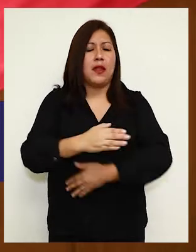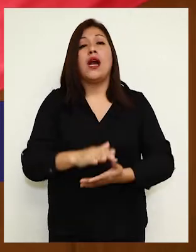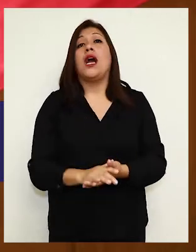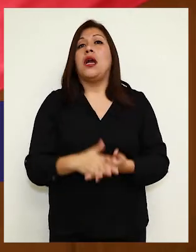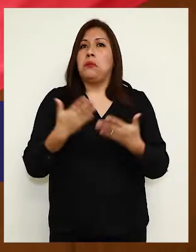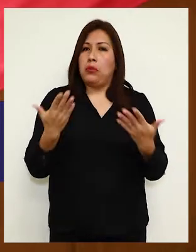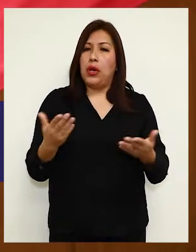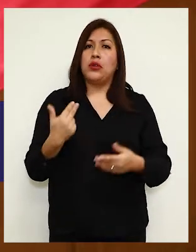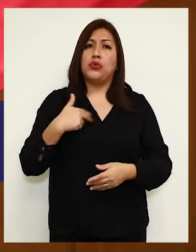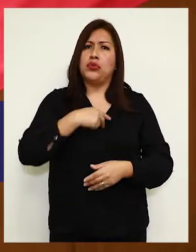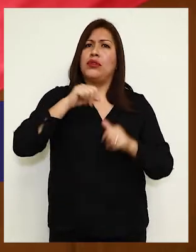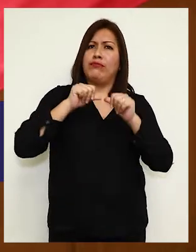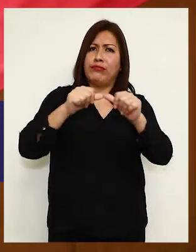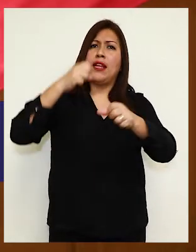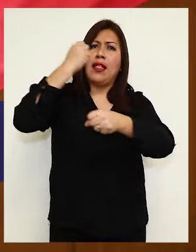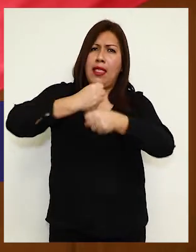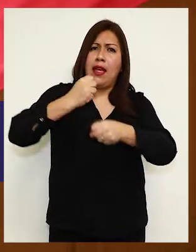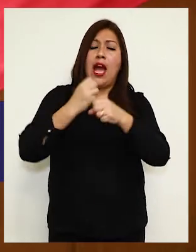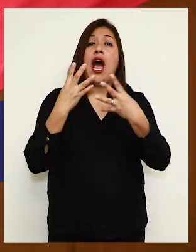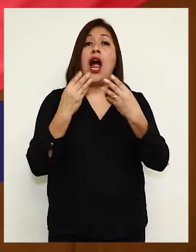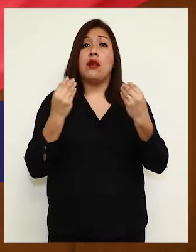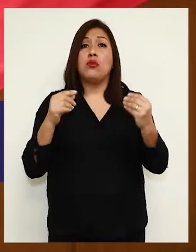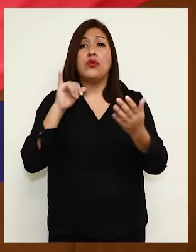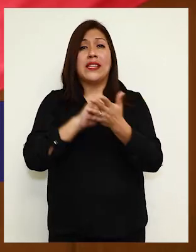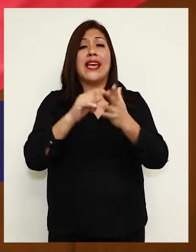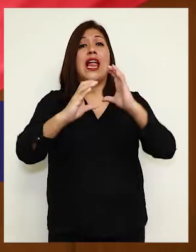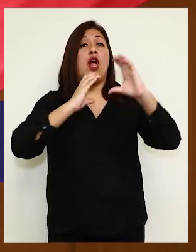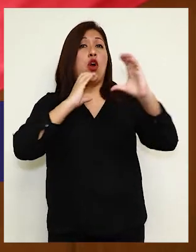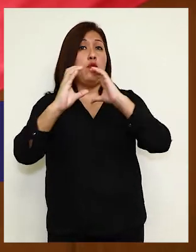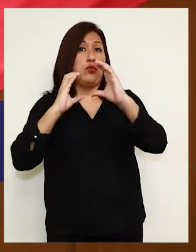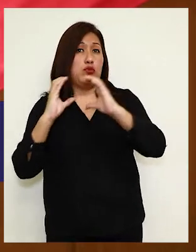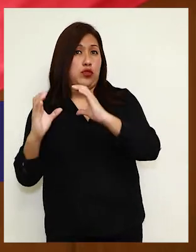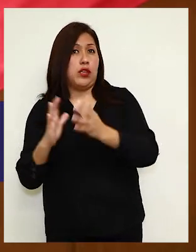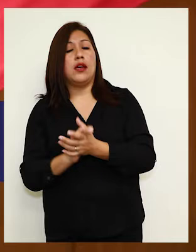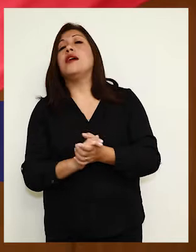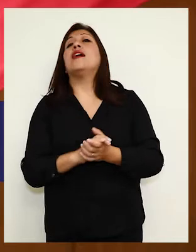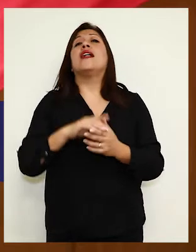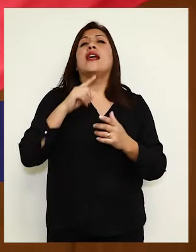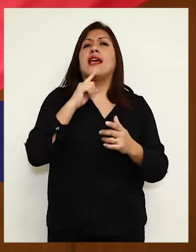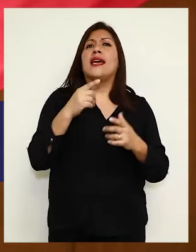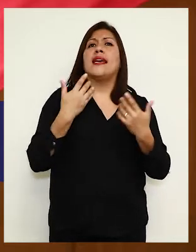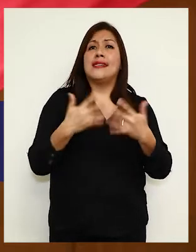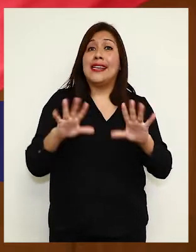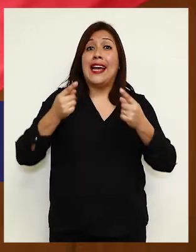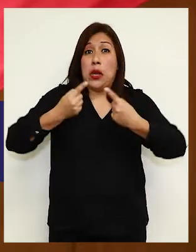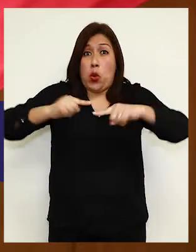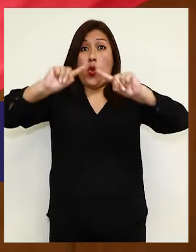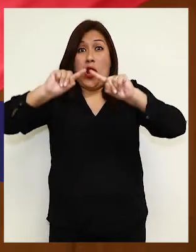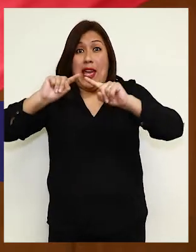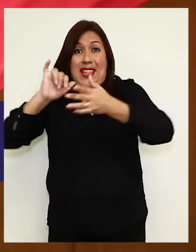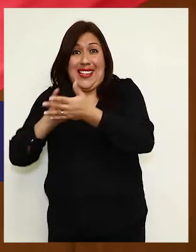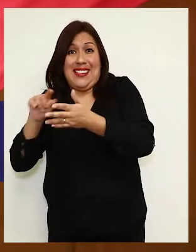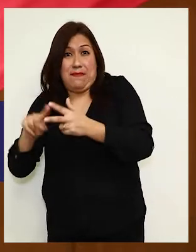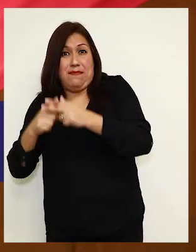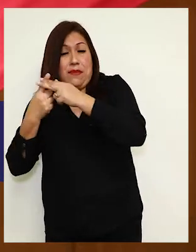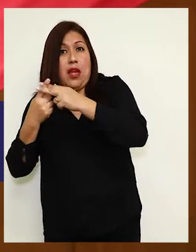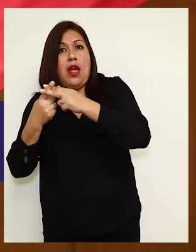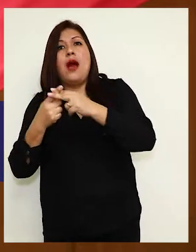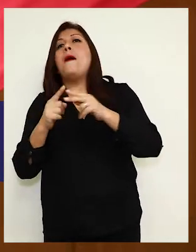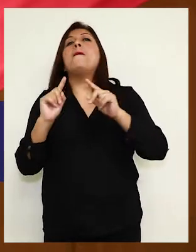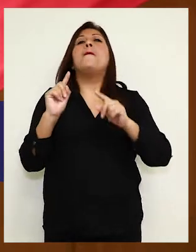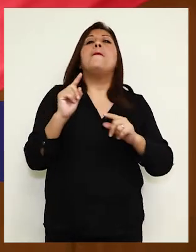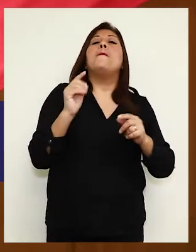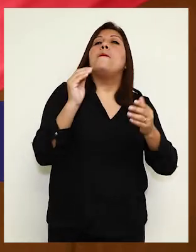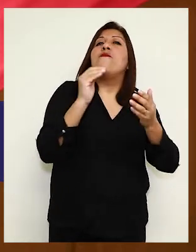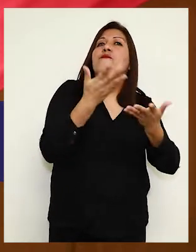la comunicación, puesto que se han logrado avances importantísimos en favor de la fiscalización de